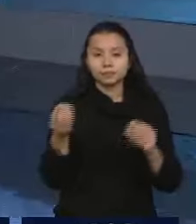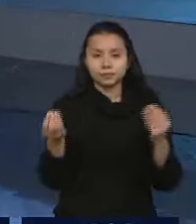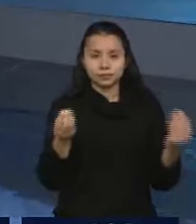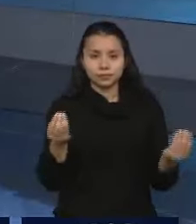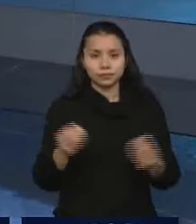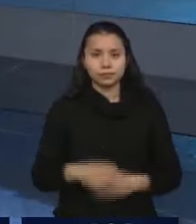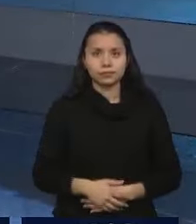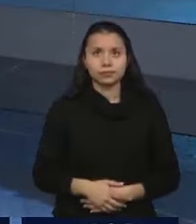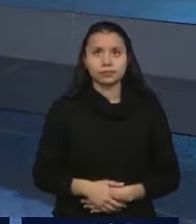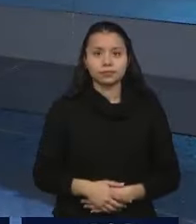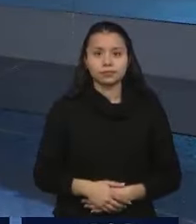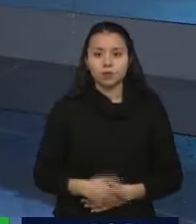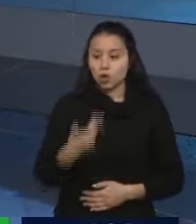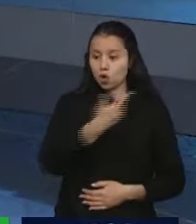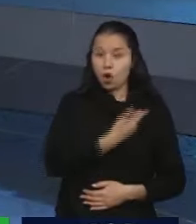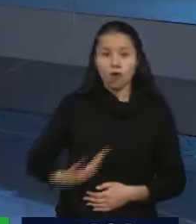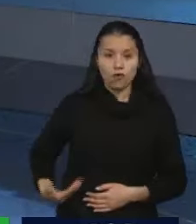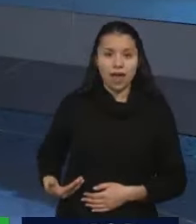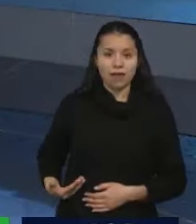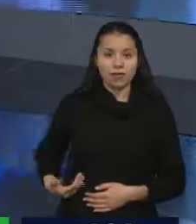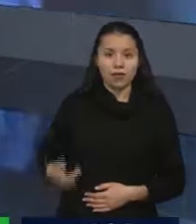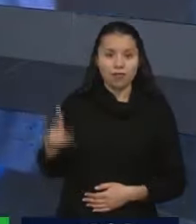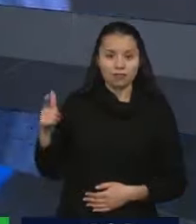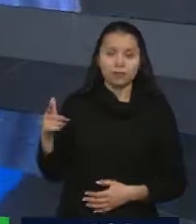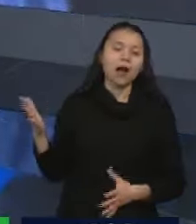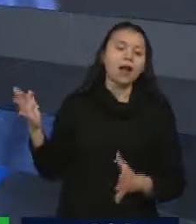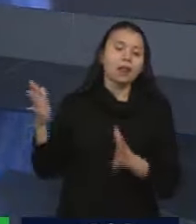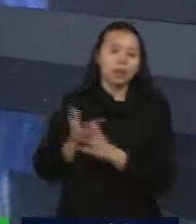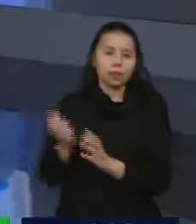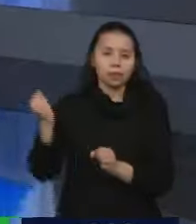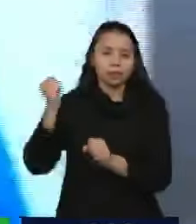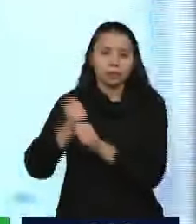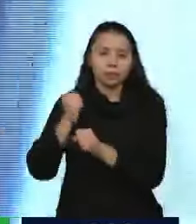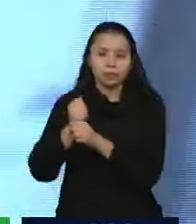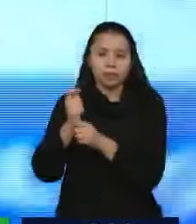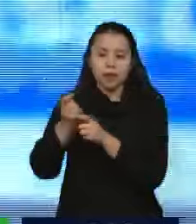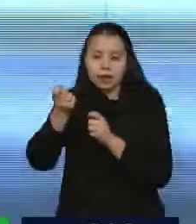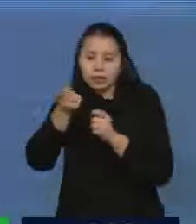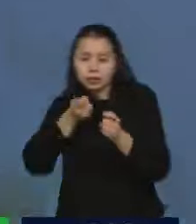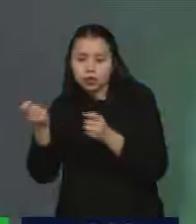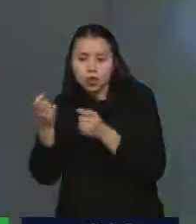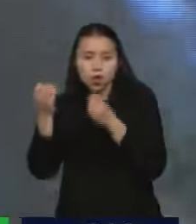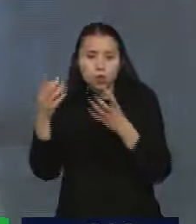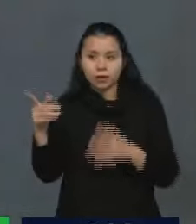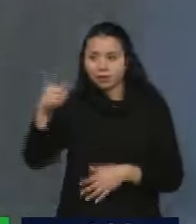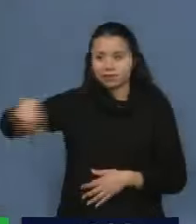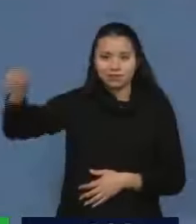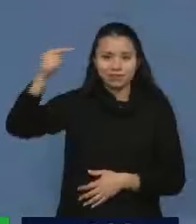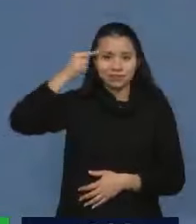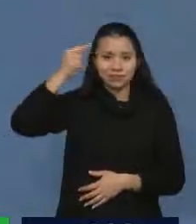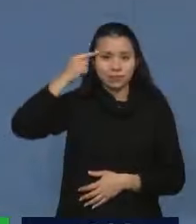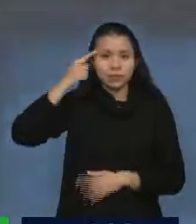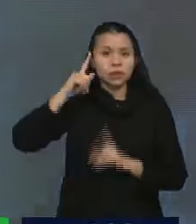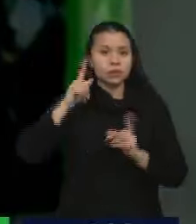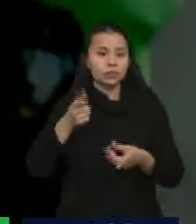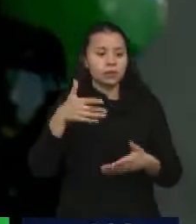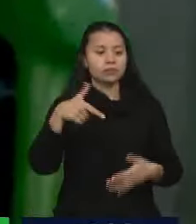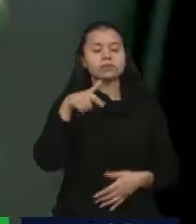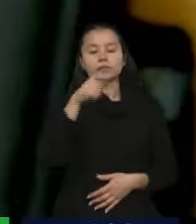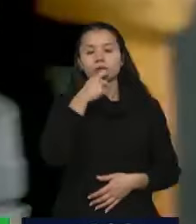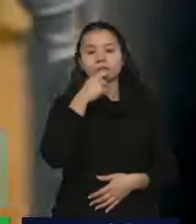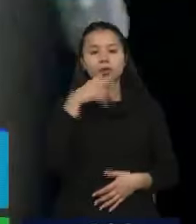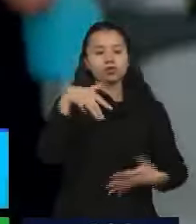puede llegar a tener la gestión de gobierno, sino hasta dónde estás bancando, hasta dónde vas a tenerle paciencia a Javier Milei,